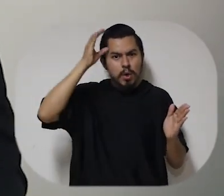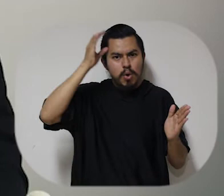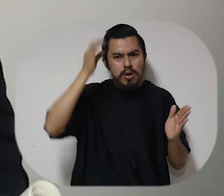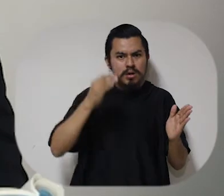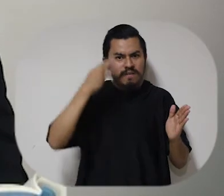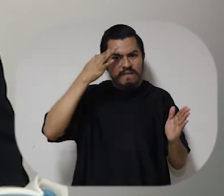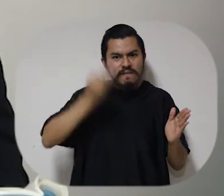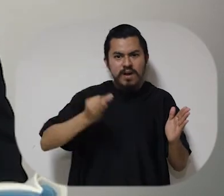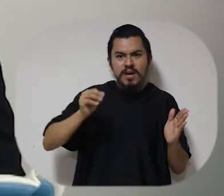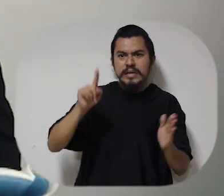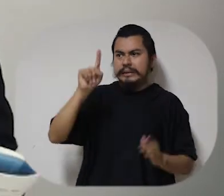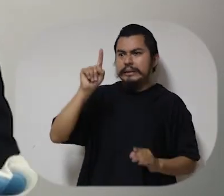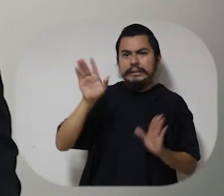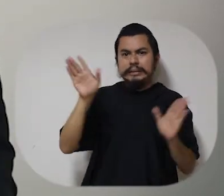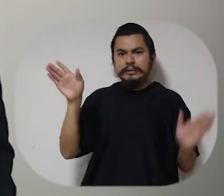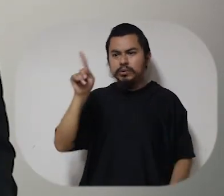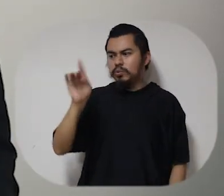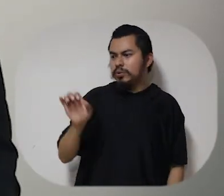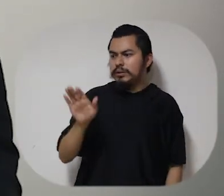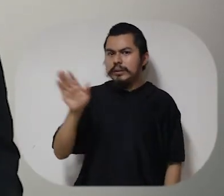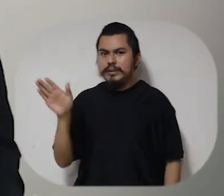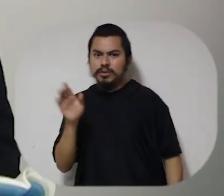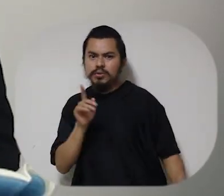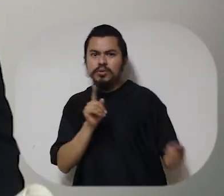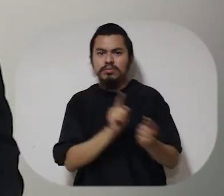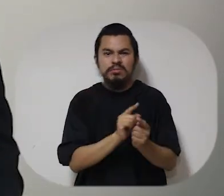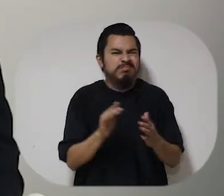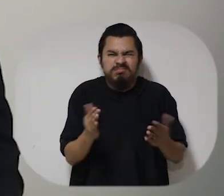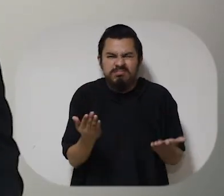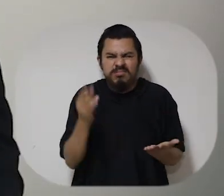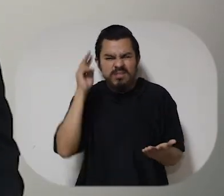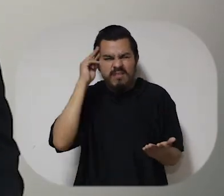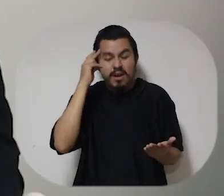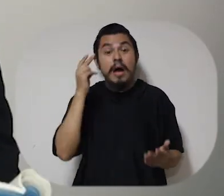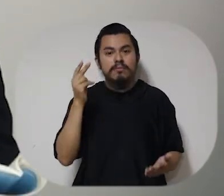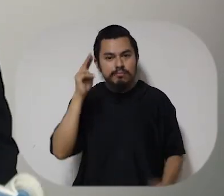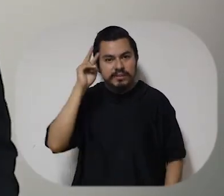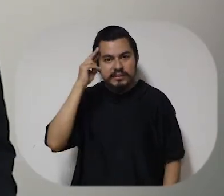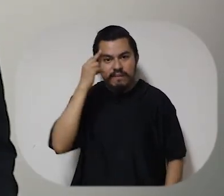Jesús. Es decir, la Biblia nos dice que